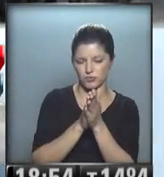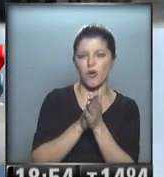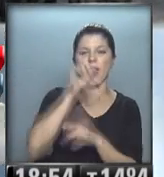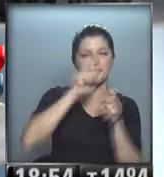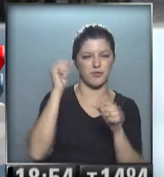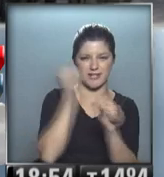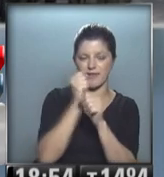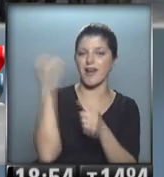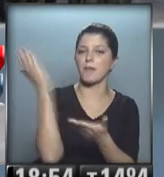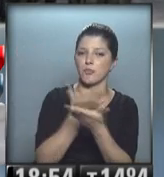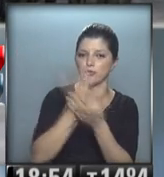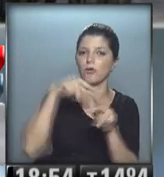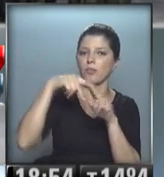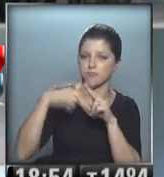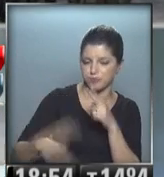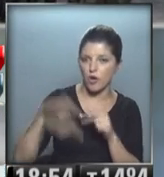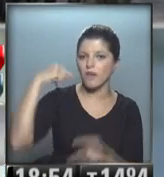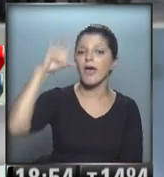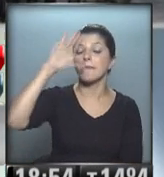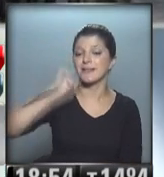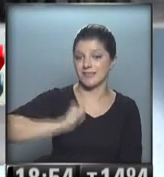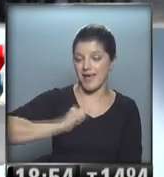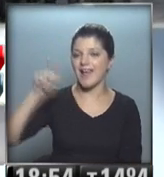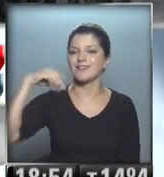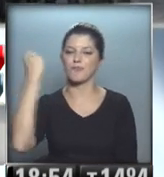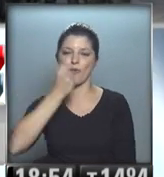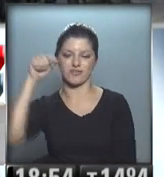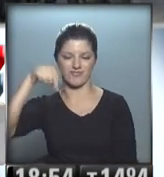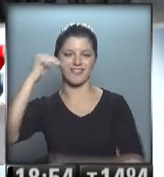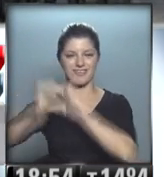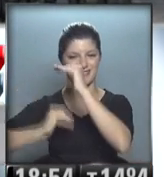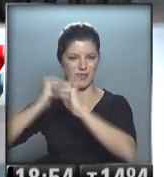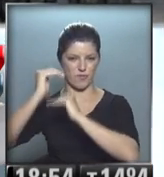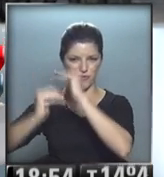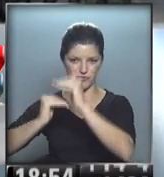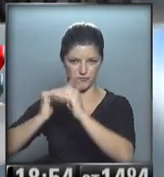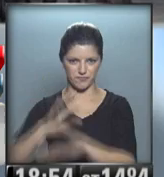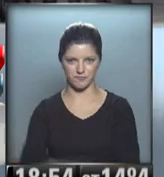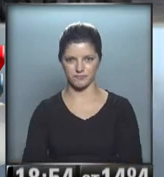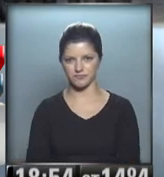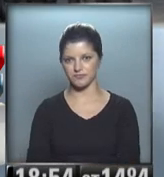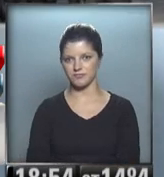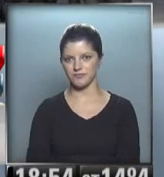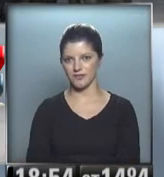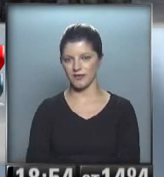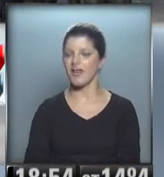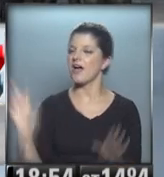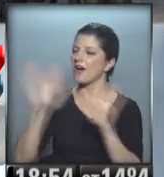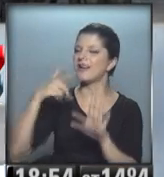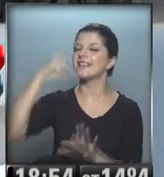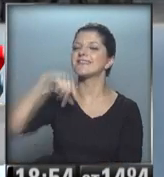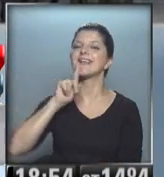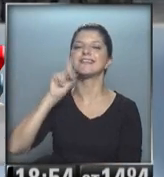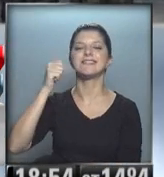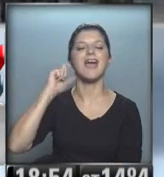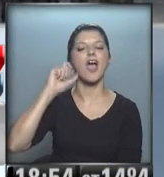Militares, pieza fundamental y decisiva en el desarrollo de este proyecto. Hola, Santiago, ¿cómo estás? Buenas